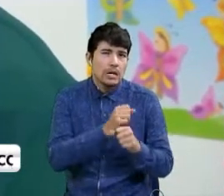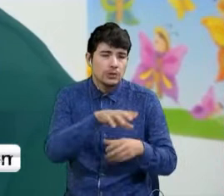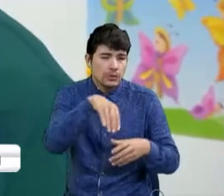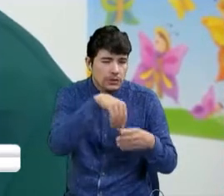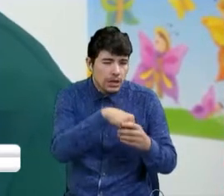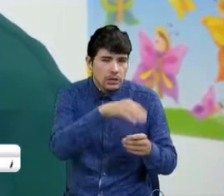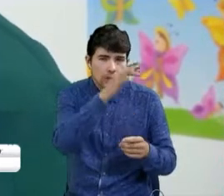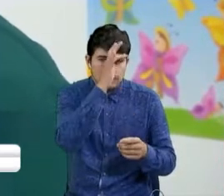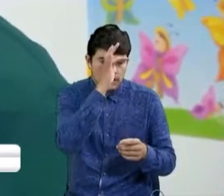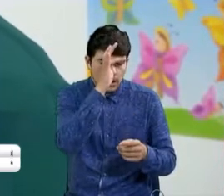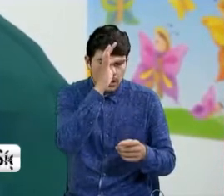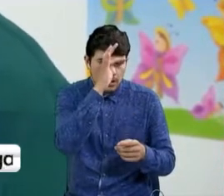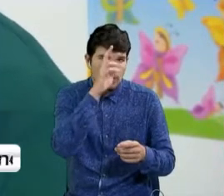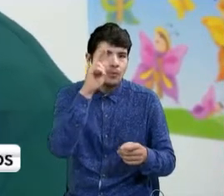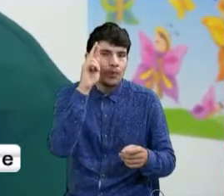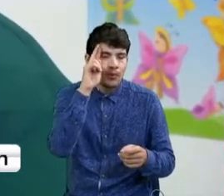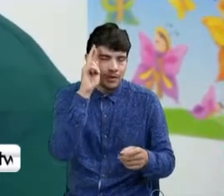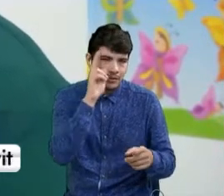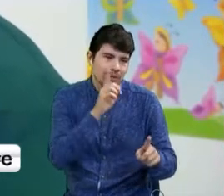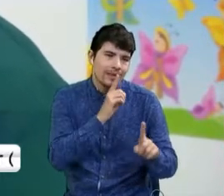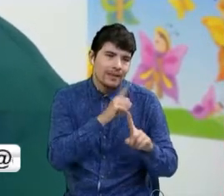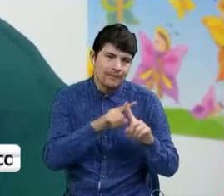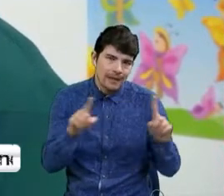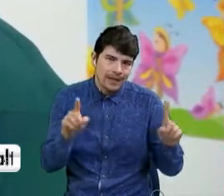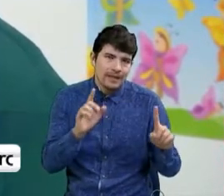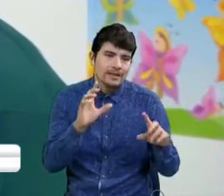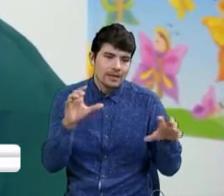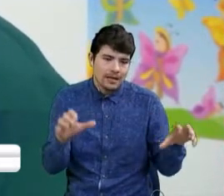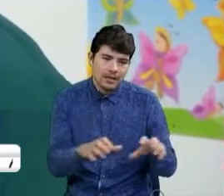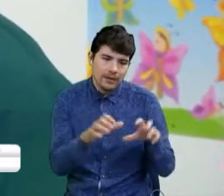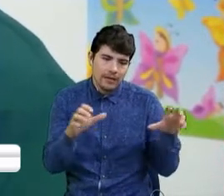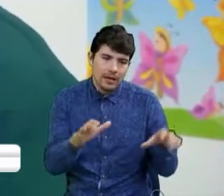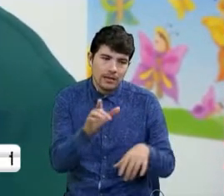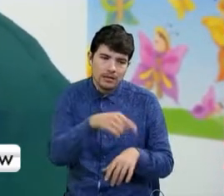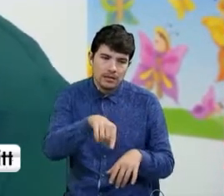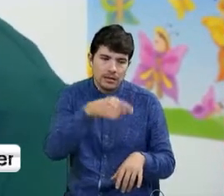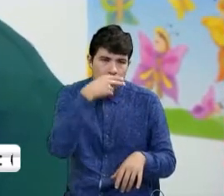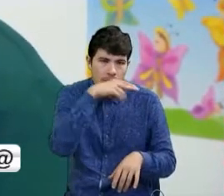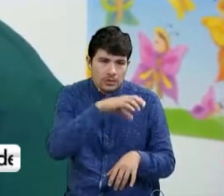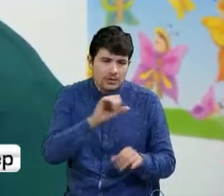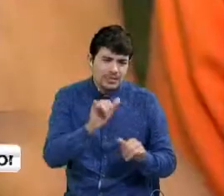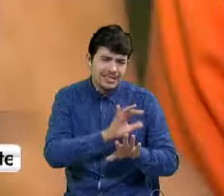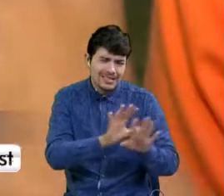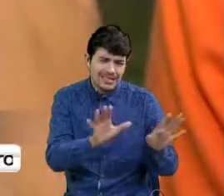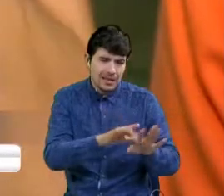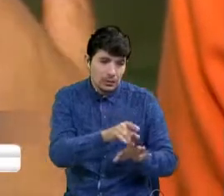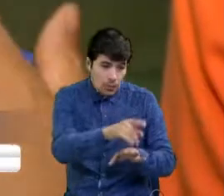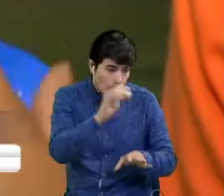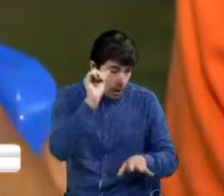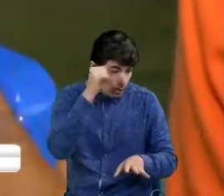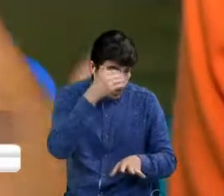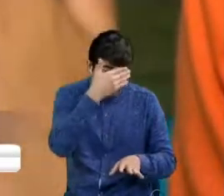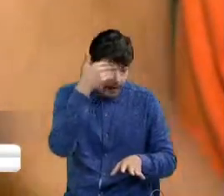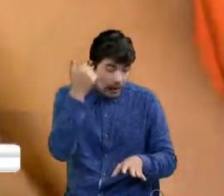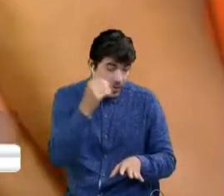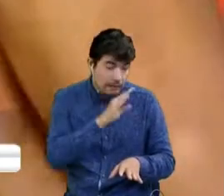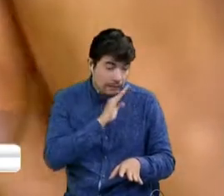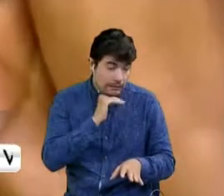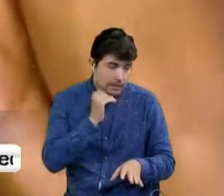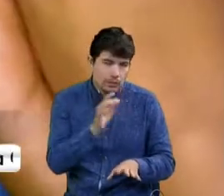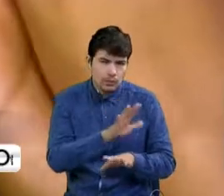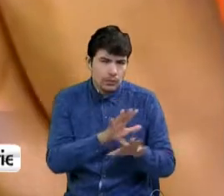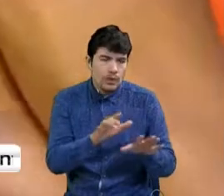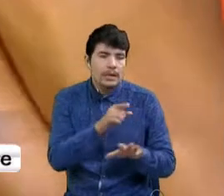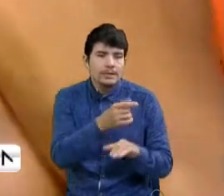hospitalizados, entonces se le hacen diferentes actividades para que los niños olviden su enfermedad. Ellos están internos en